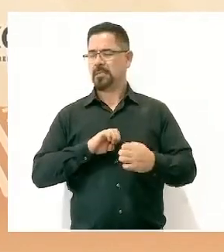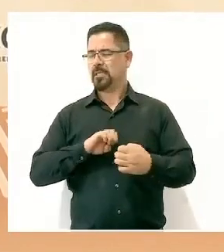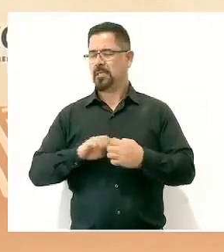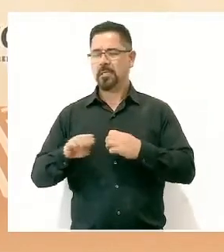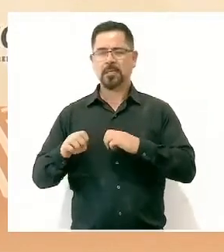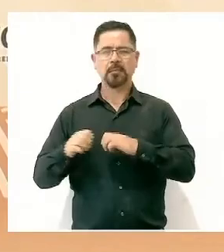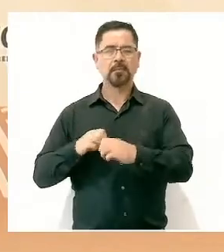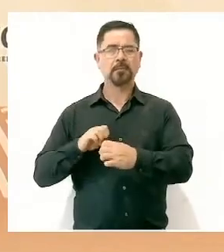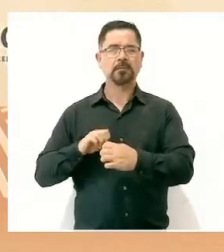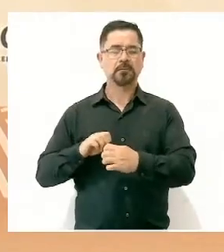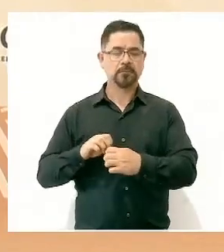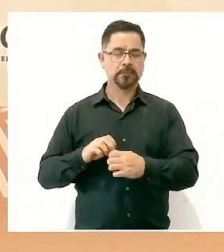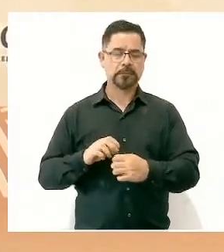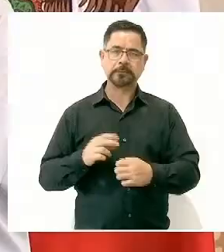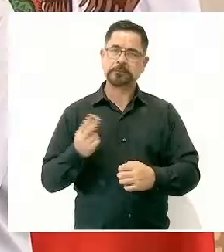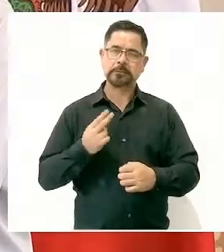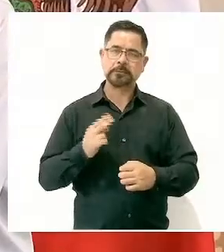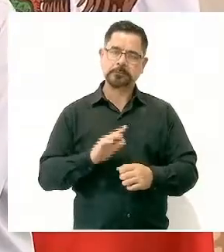someter